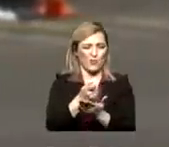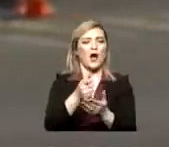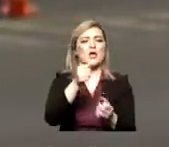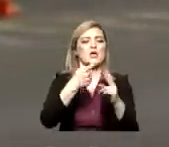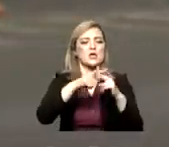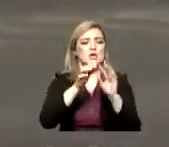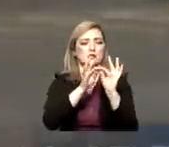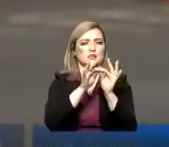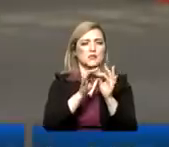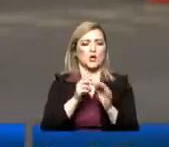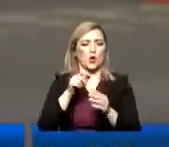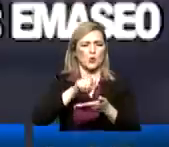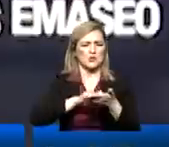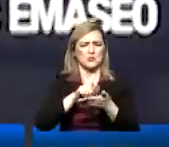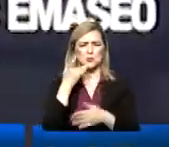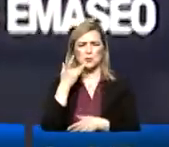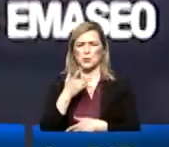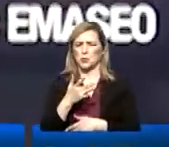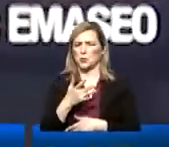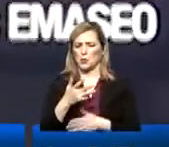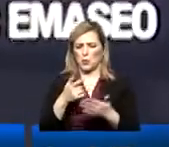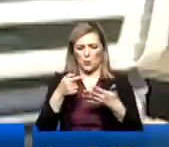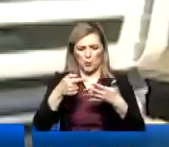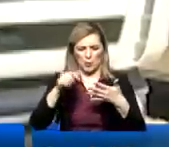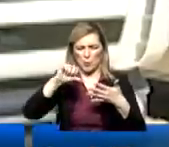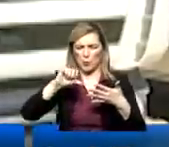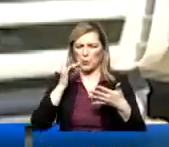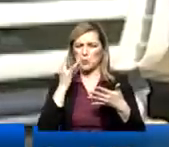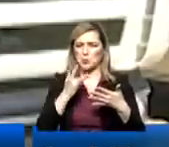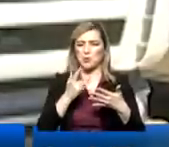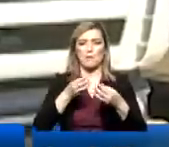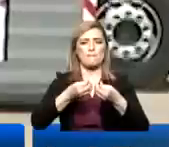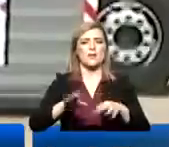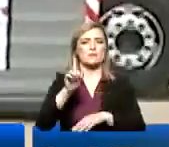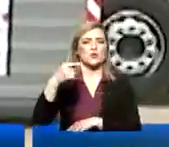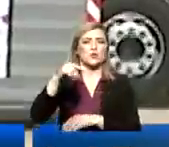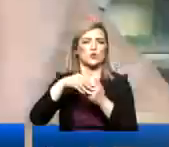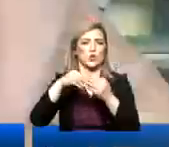han presentado en su contratación y por la cual la ciudad pierde millones de dólares.